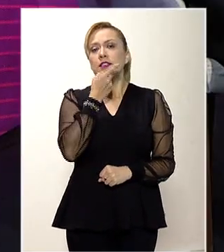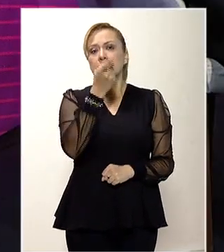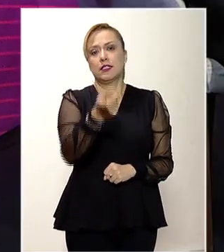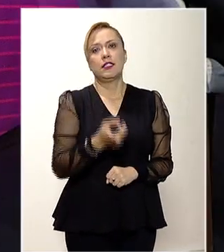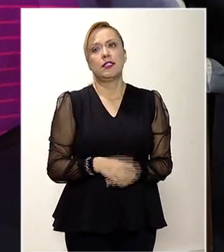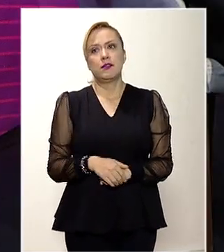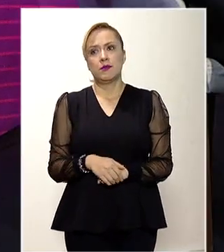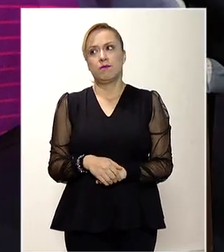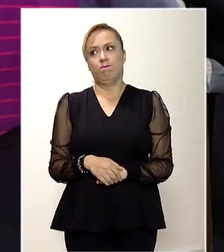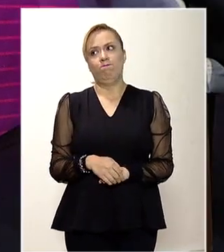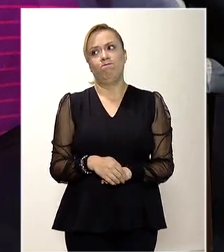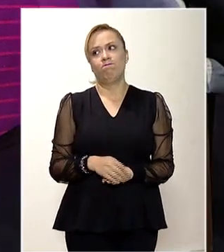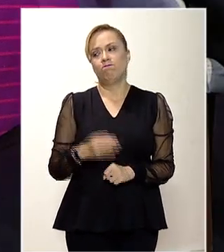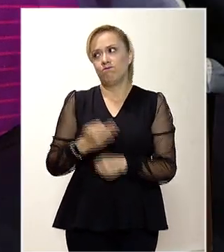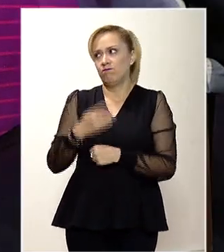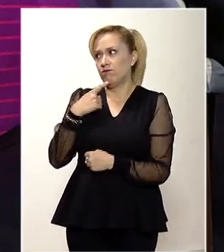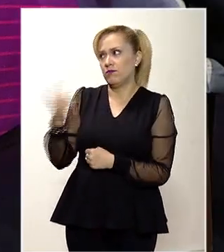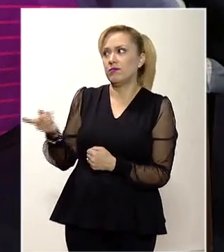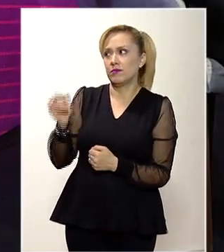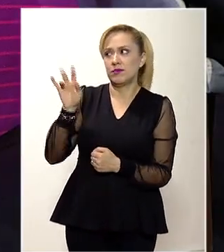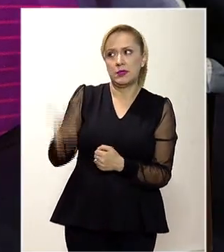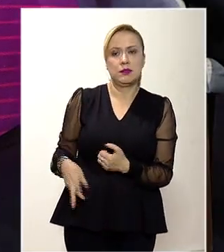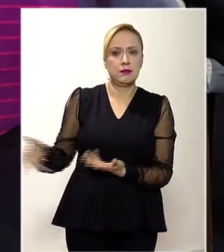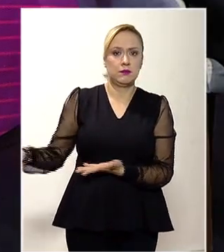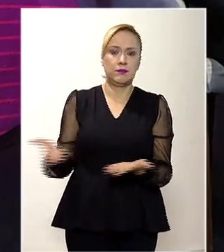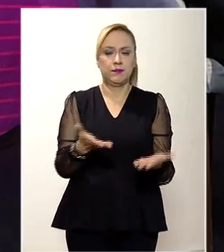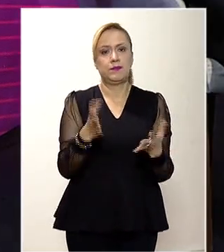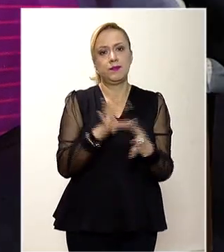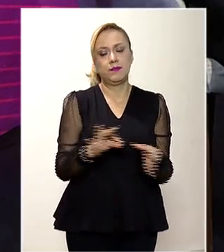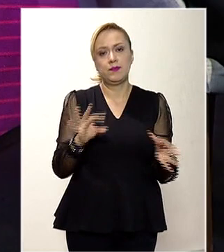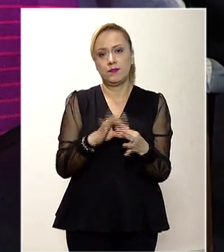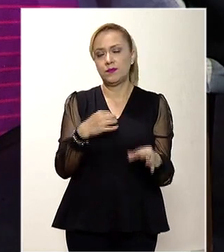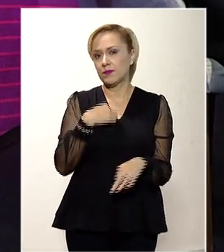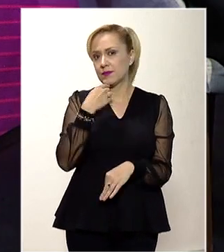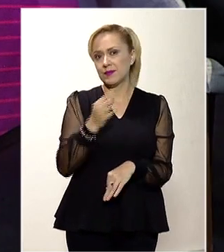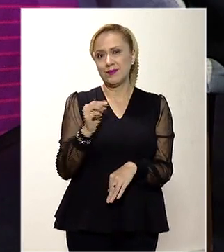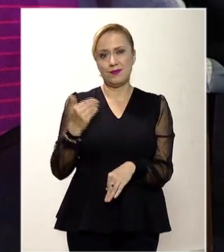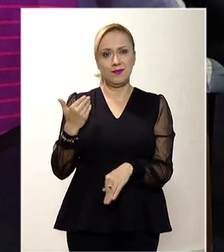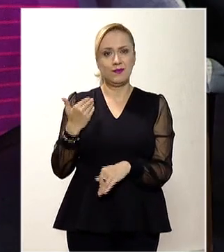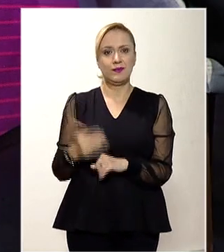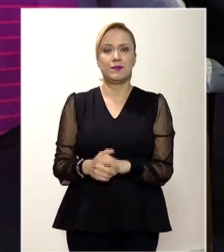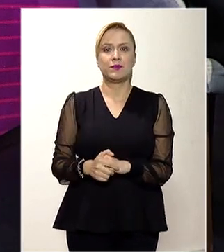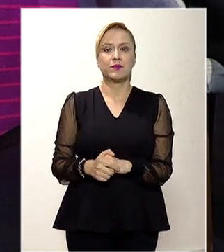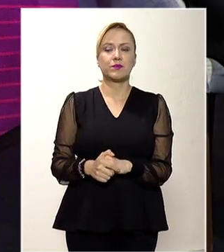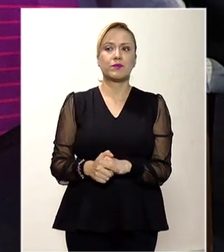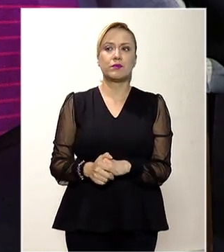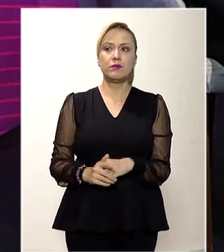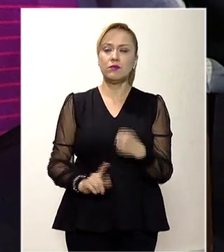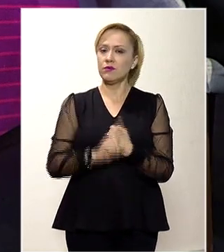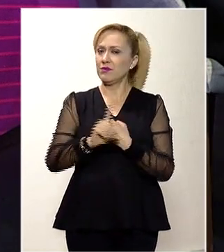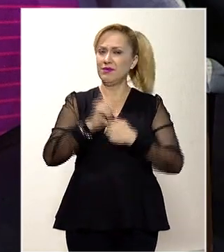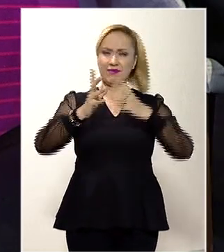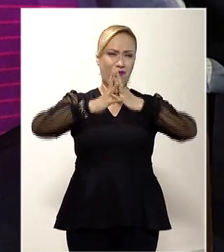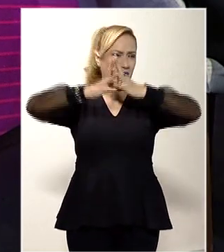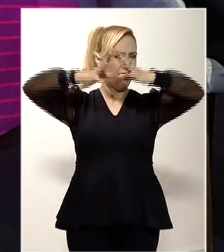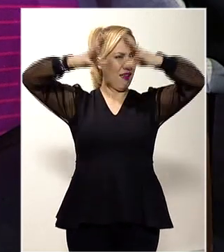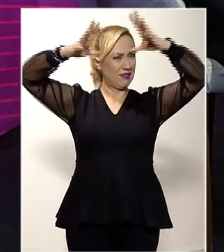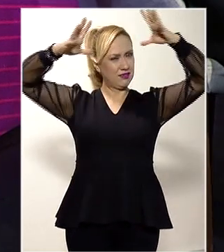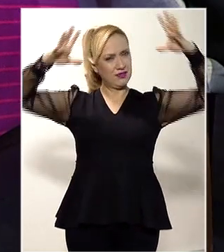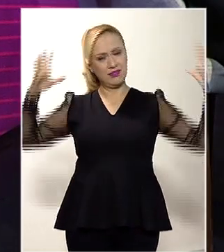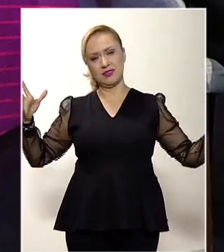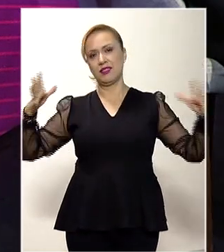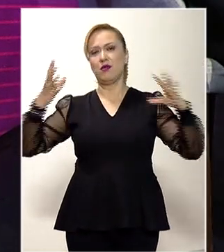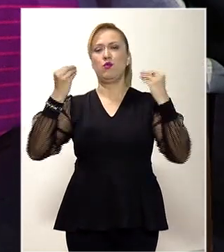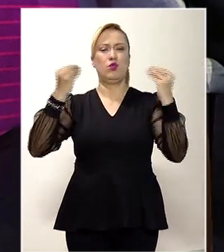que construiría un poco sobre lo que comentaba Volga y que mencioné hace un momento. El reto es enorme, el universo